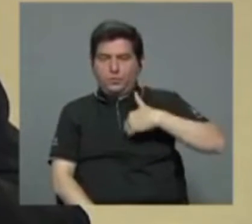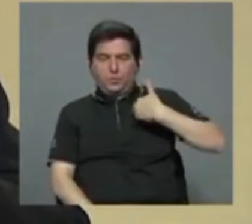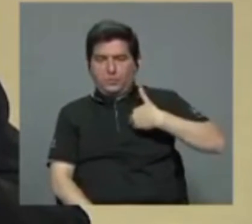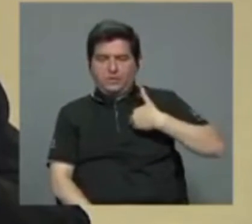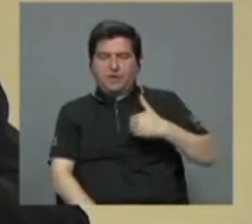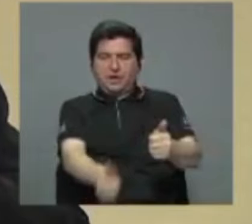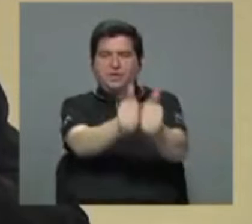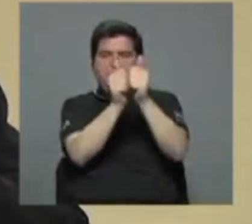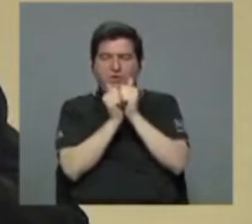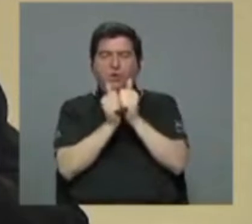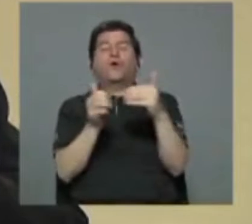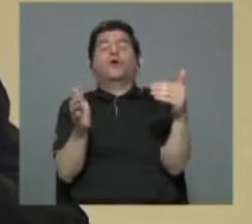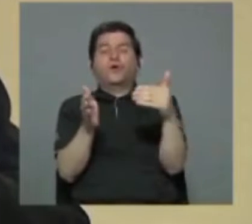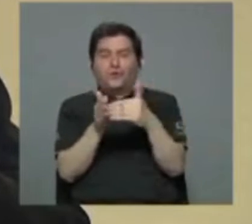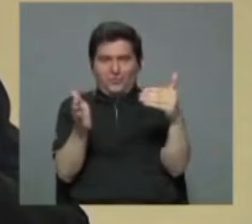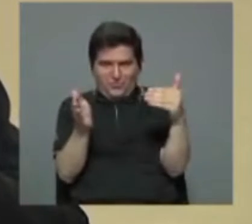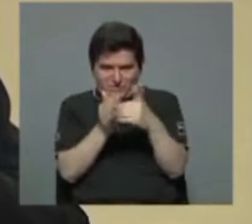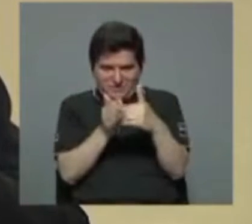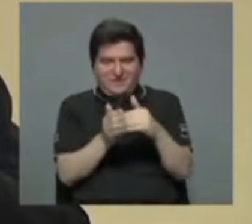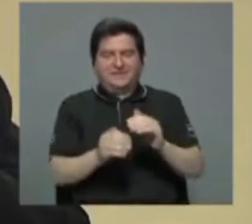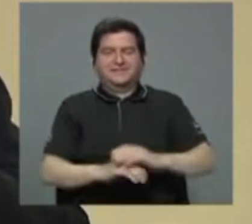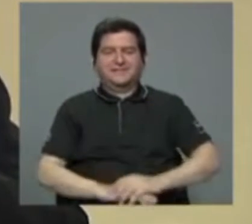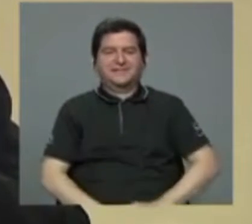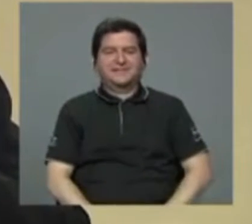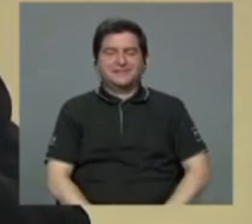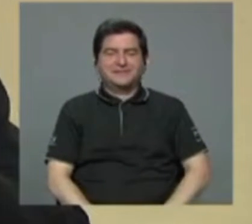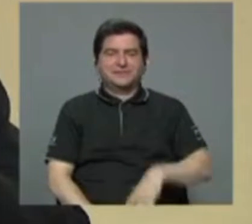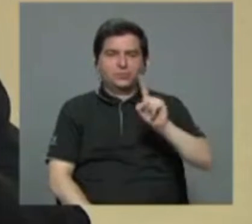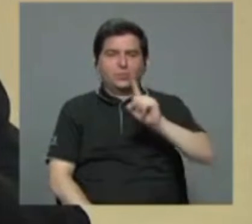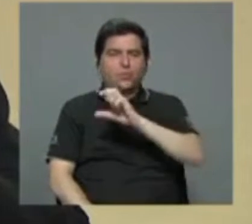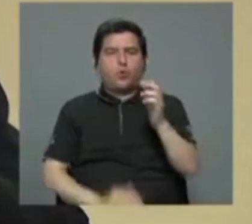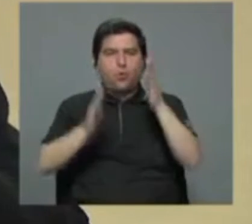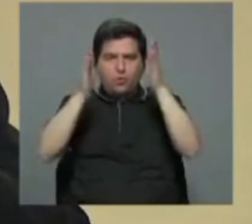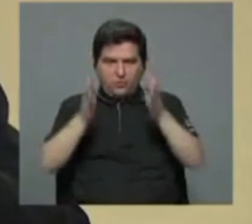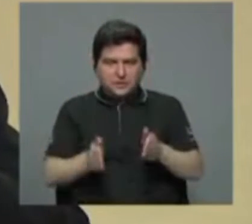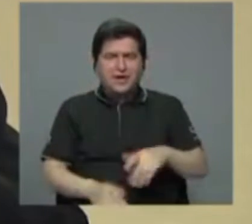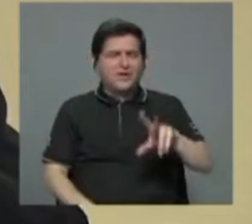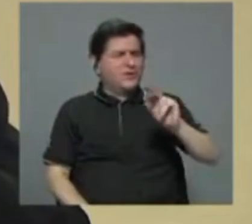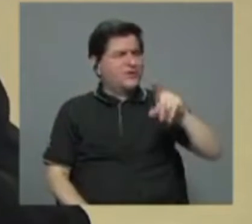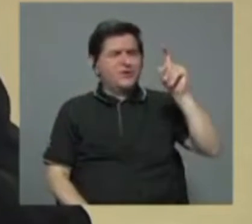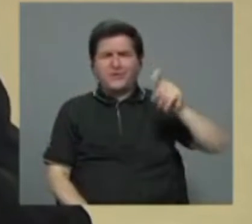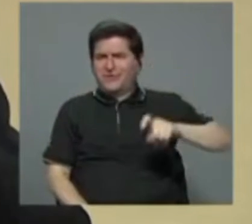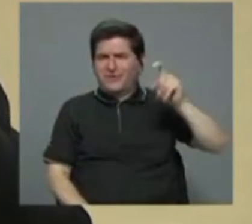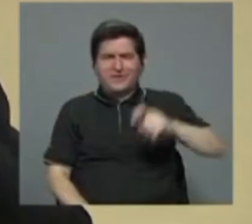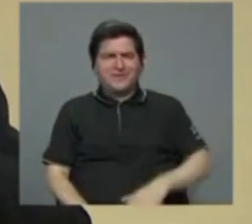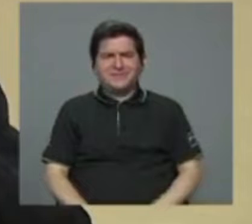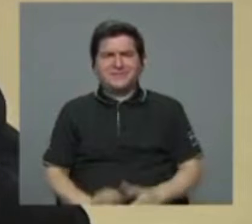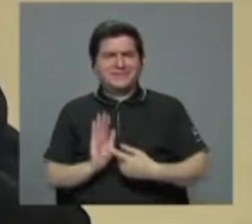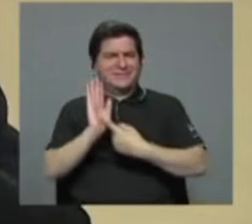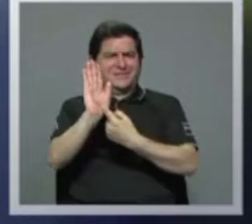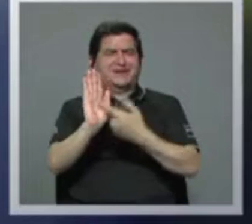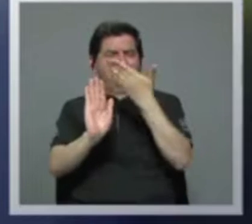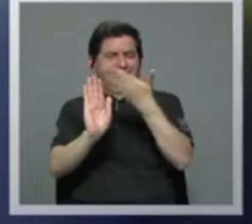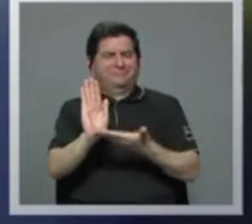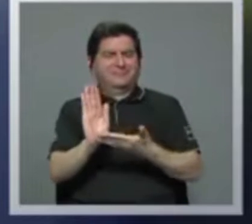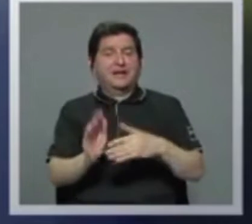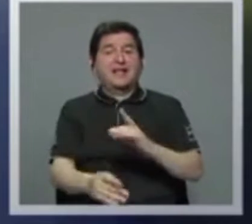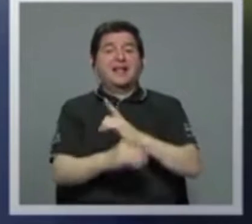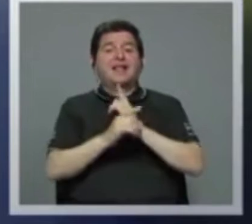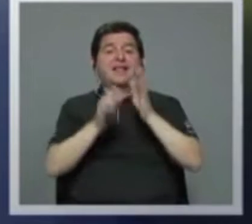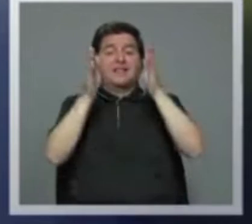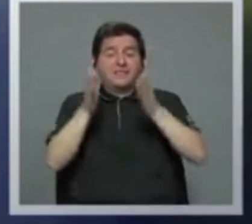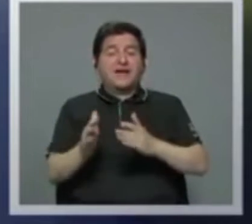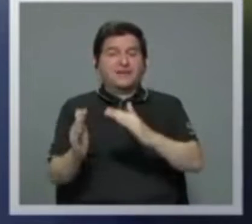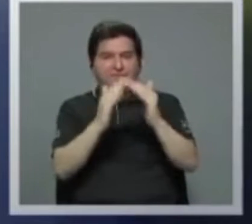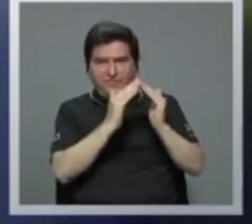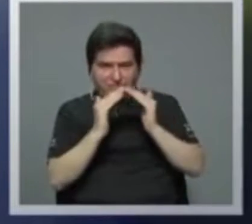tener con nosotros una vez más a un costarricense que no necesita presentación. Fue defensor de